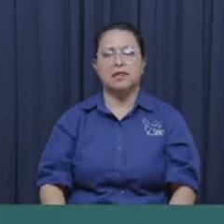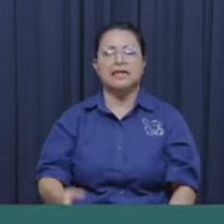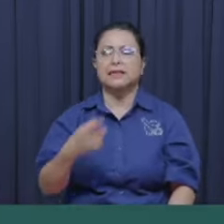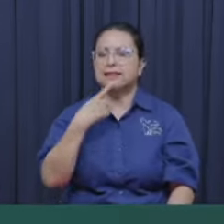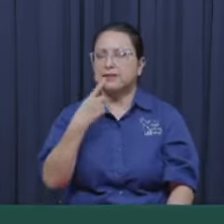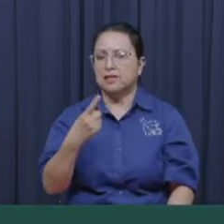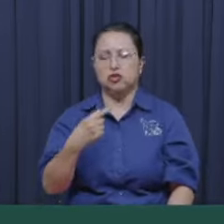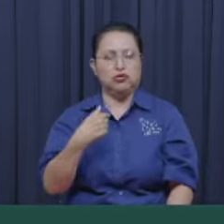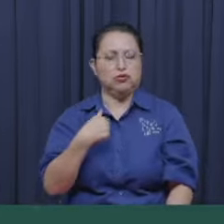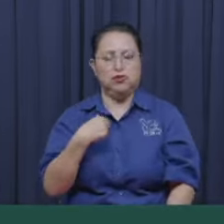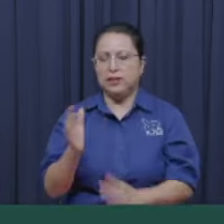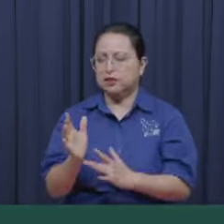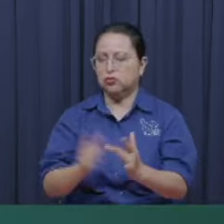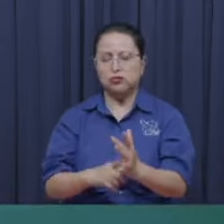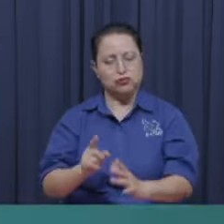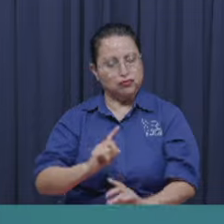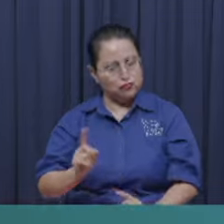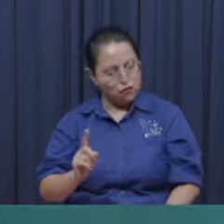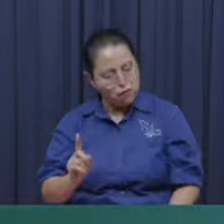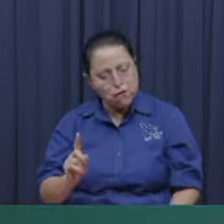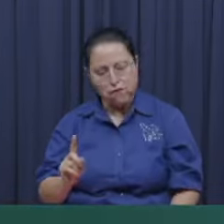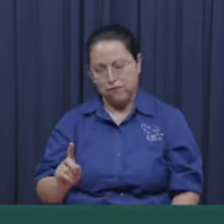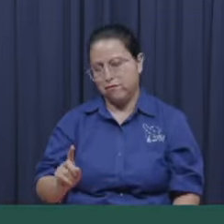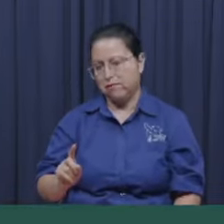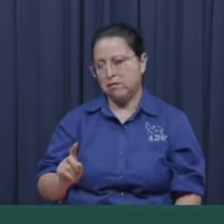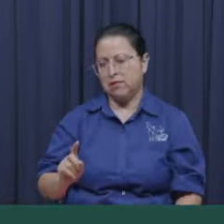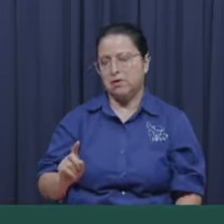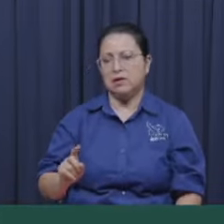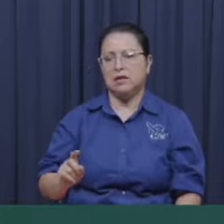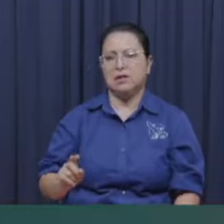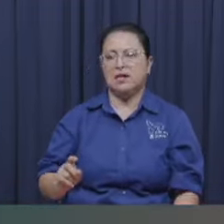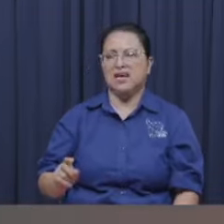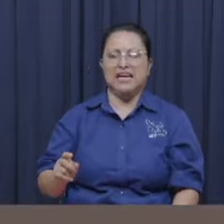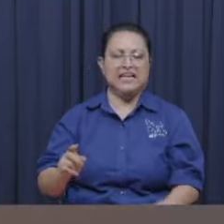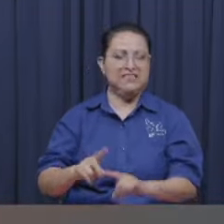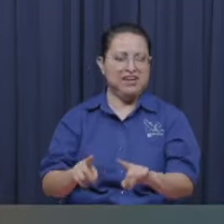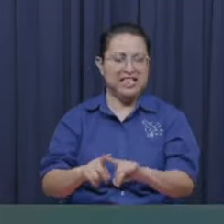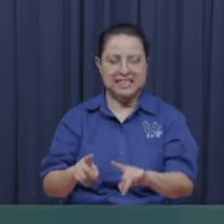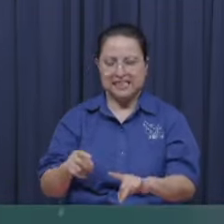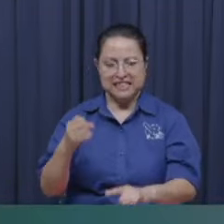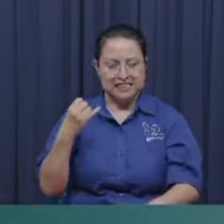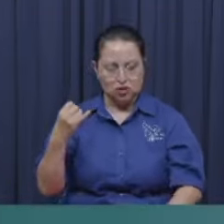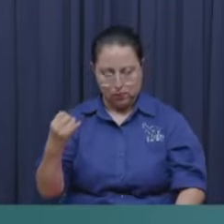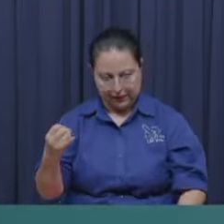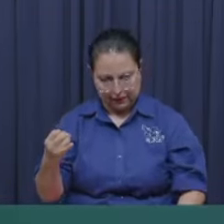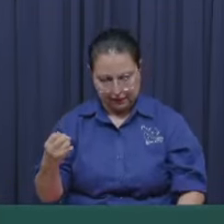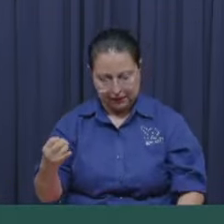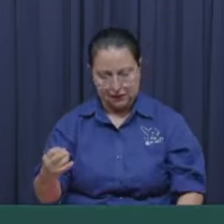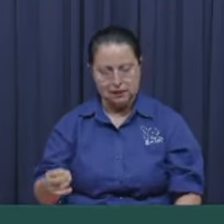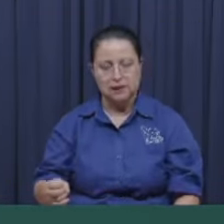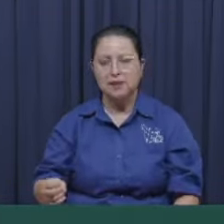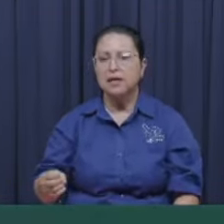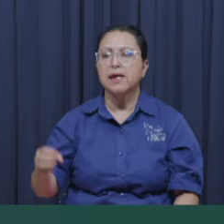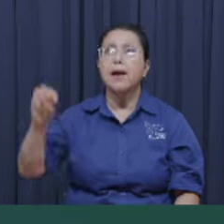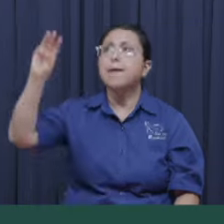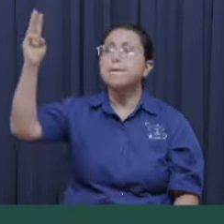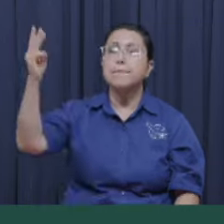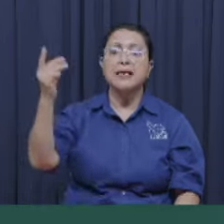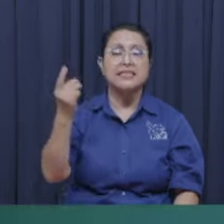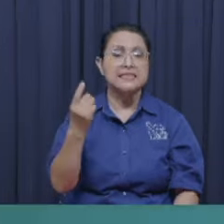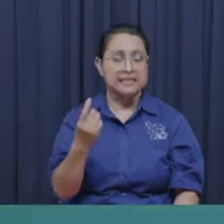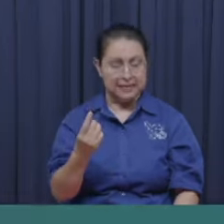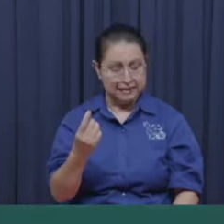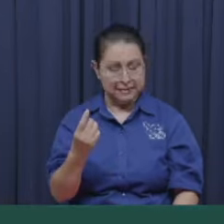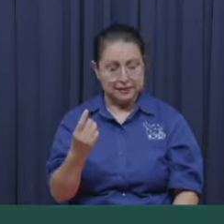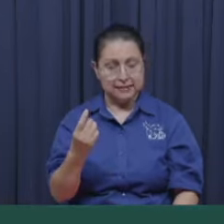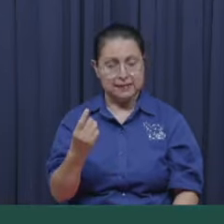soy Jesús. El Cristo en griego es el ungido, Mesías en hebreo es el